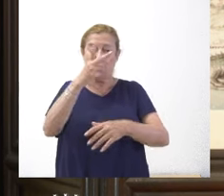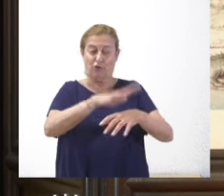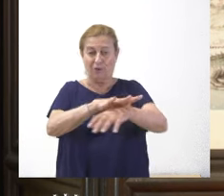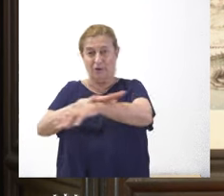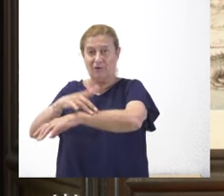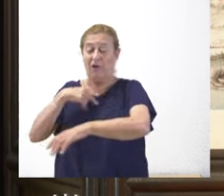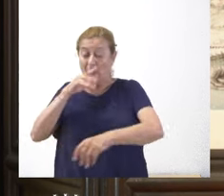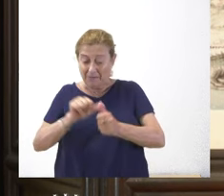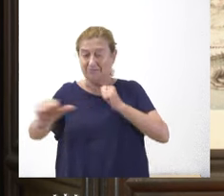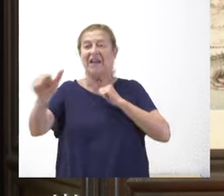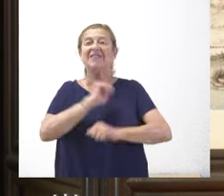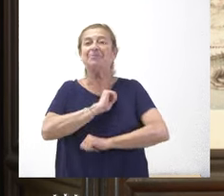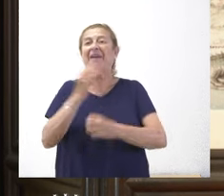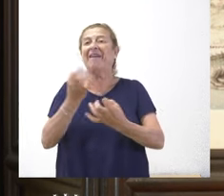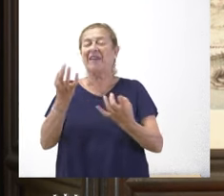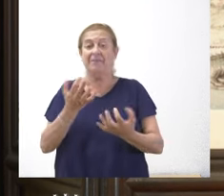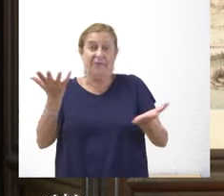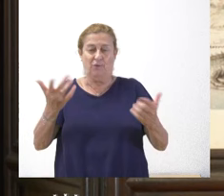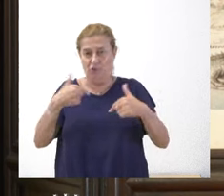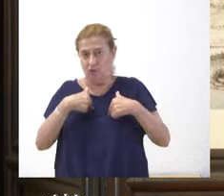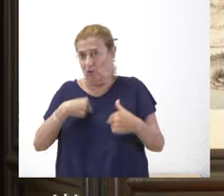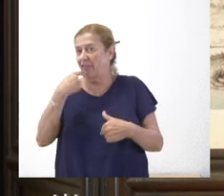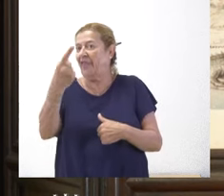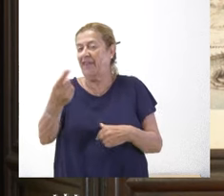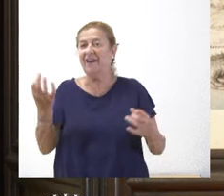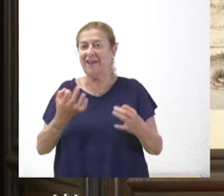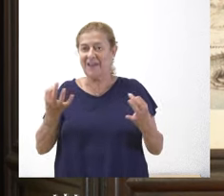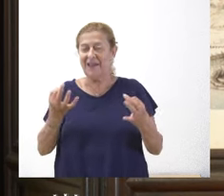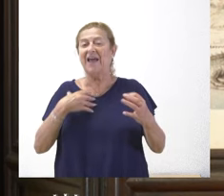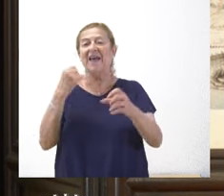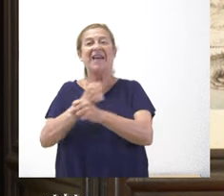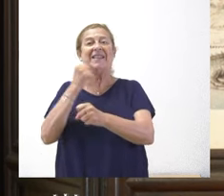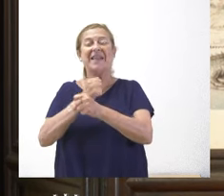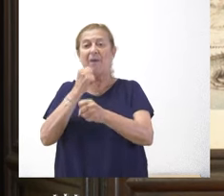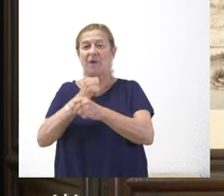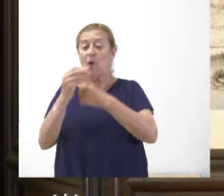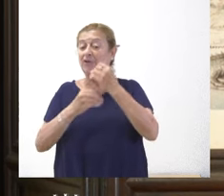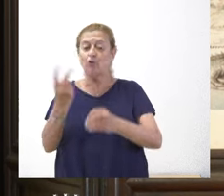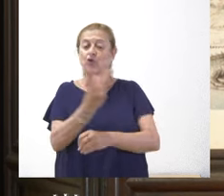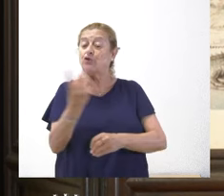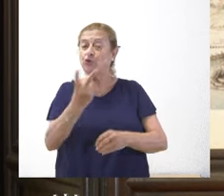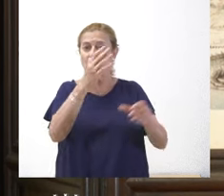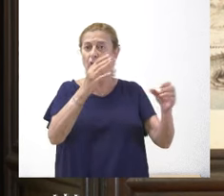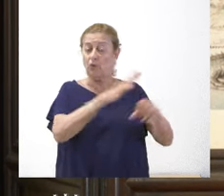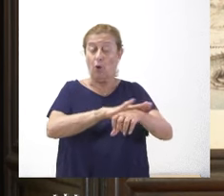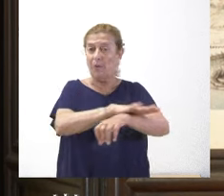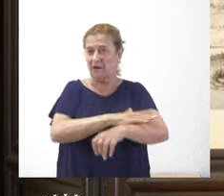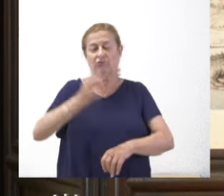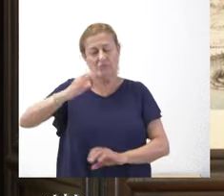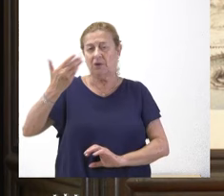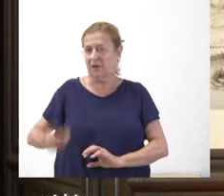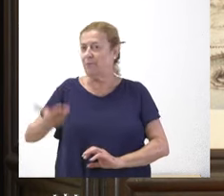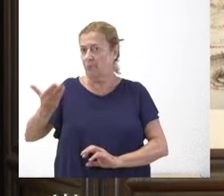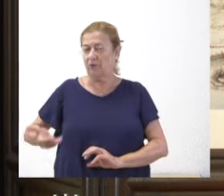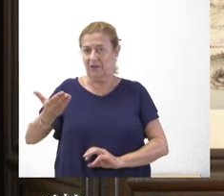espera a partir de ahora Bueno yo tengo que decir que la labor que han hecho los dos gobiernos ha sido muy